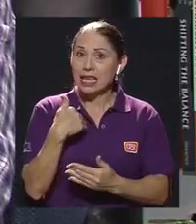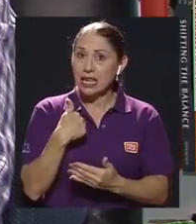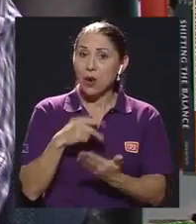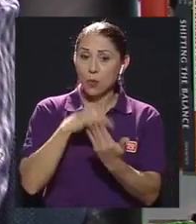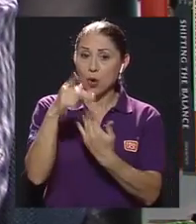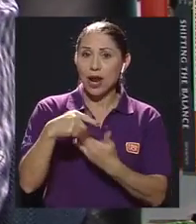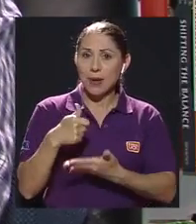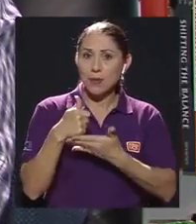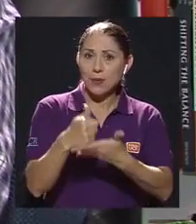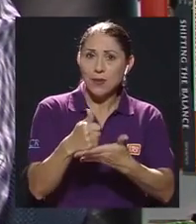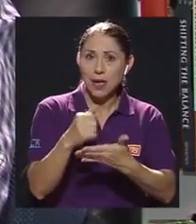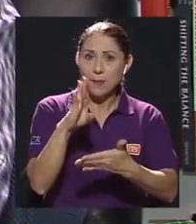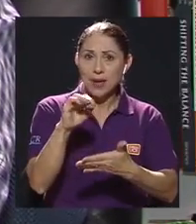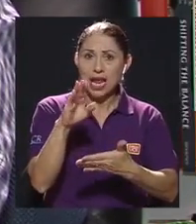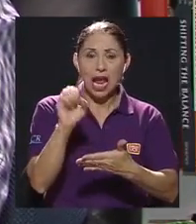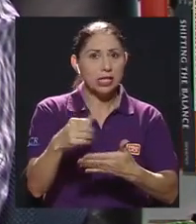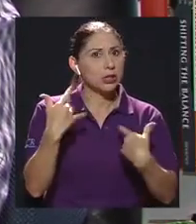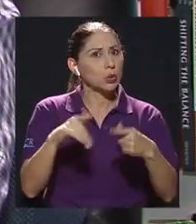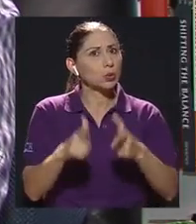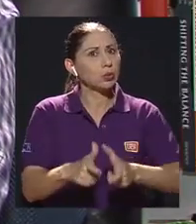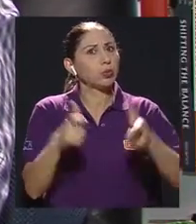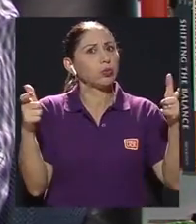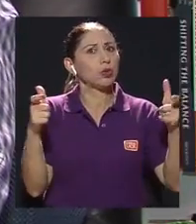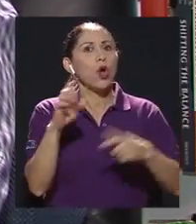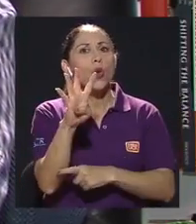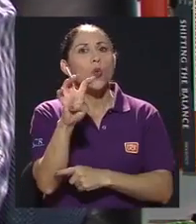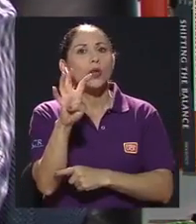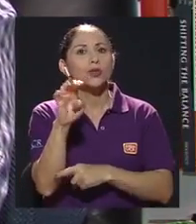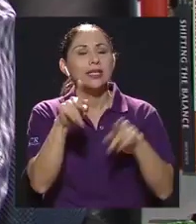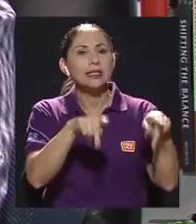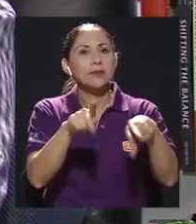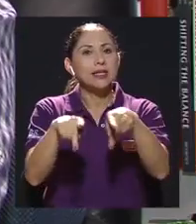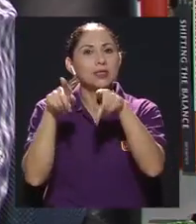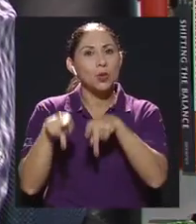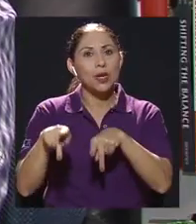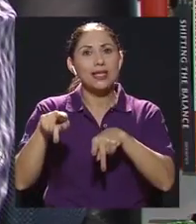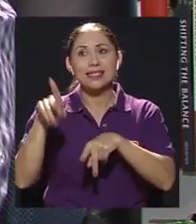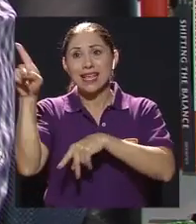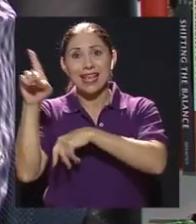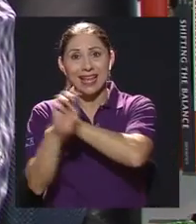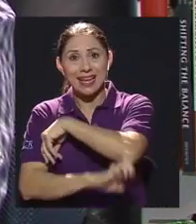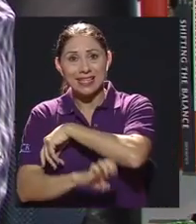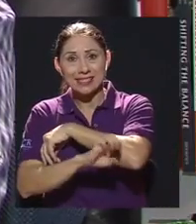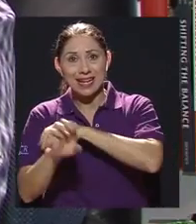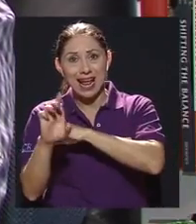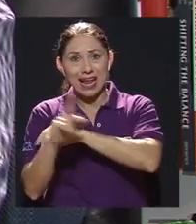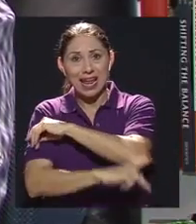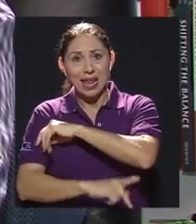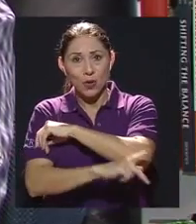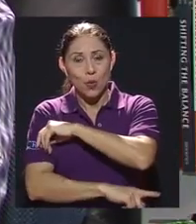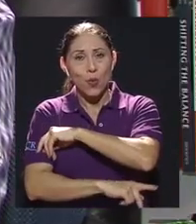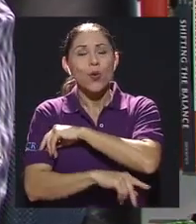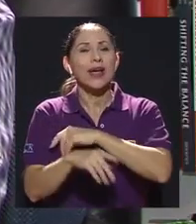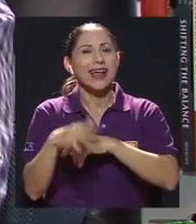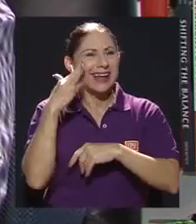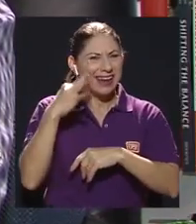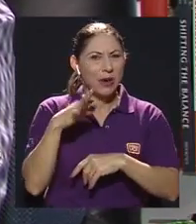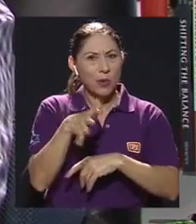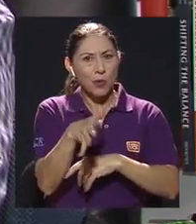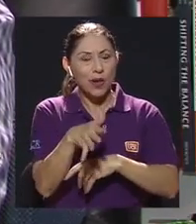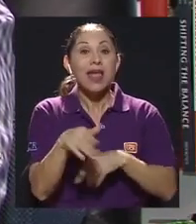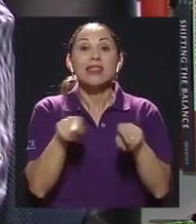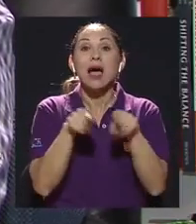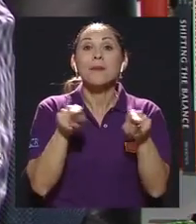agresivo, habíamos 400 en el extranjero, creo que esa era la cifra, y había una colonia de